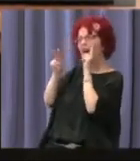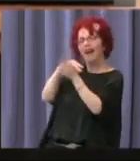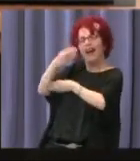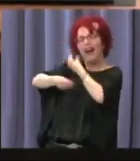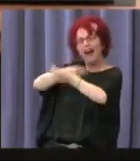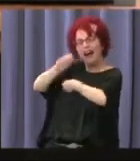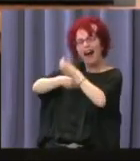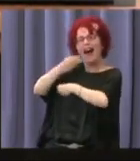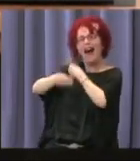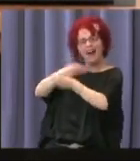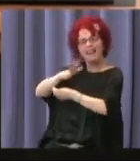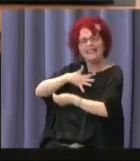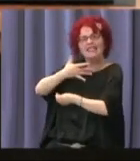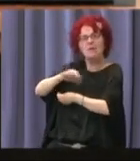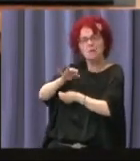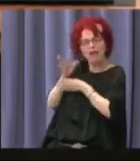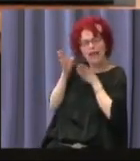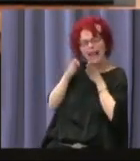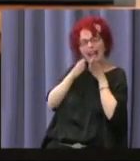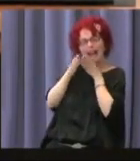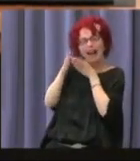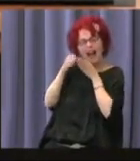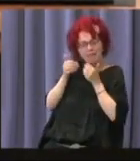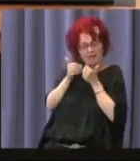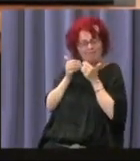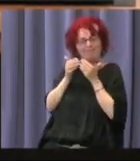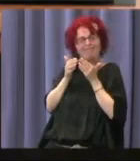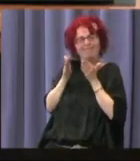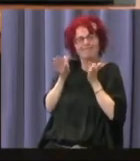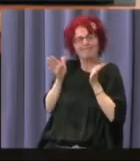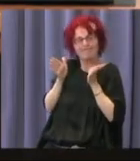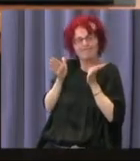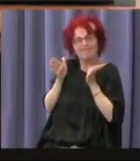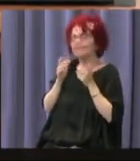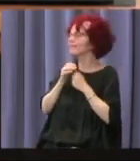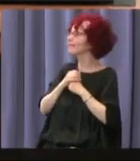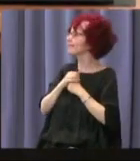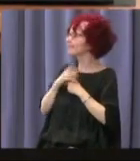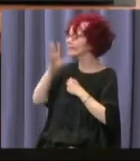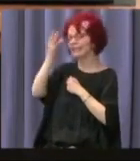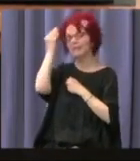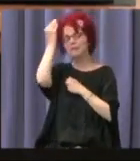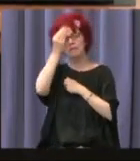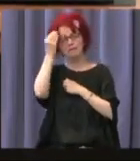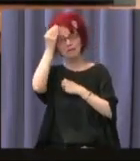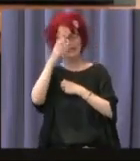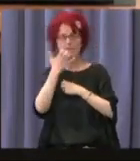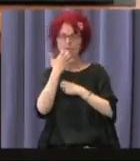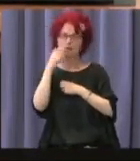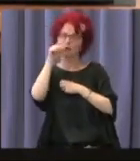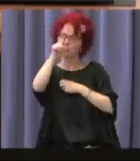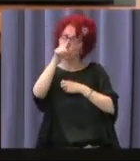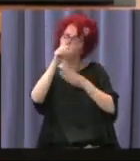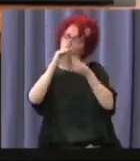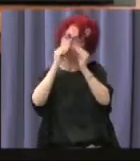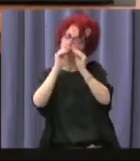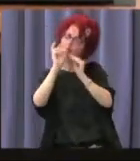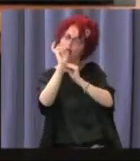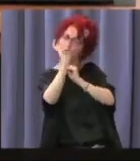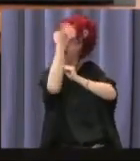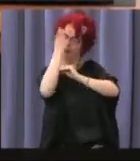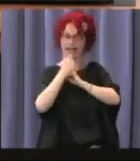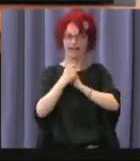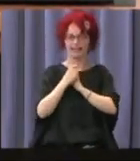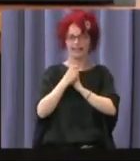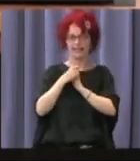para trabajarlo, eso sí que es algo para trabajar la clase de lengua. ¿Por qué no me va a decir? Piensa cómo puede decir esto de otra manera, que significa lo mismo, que es